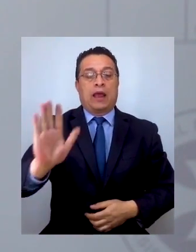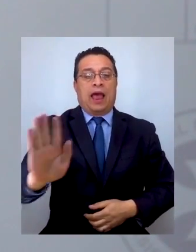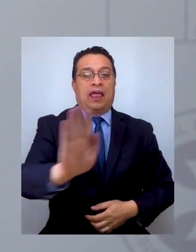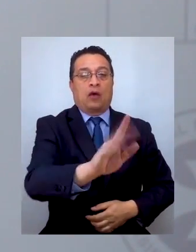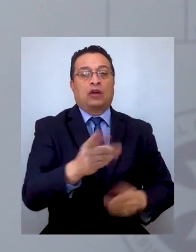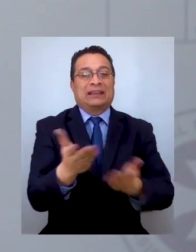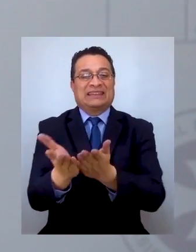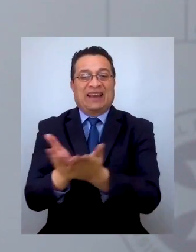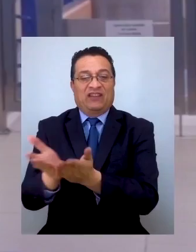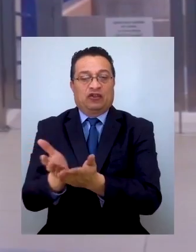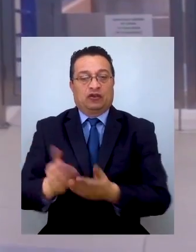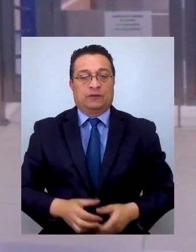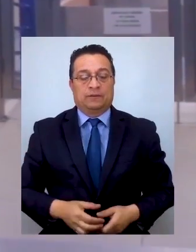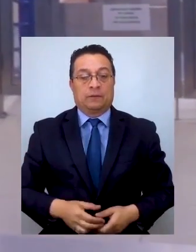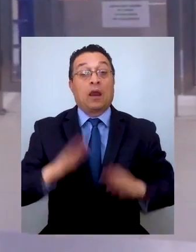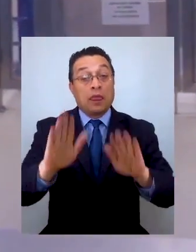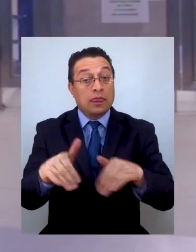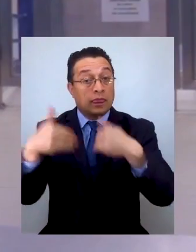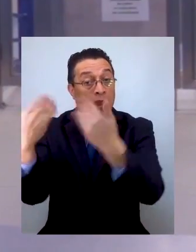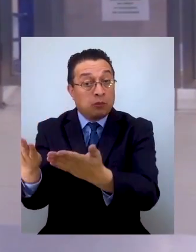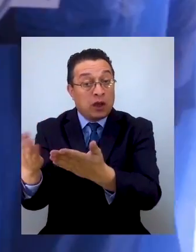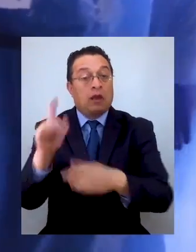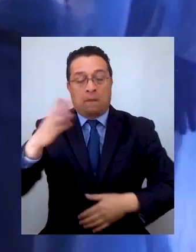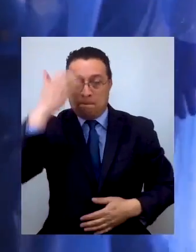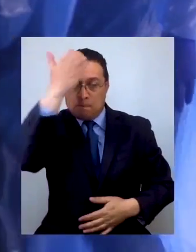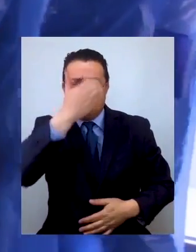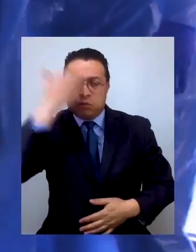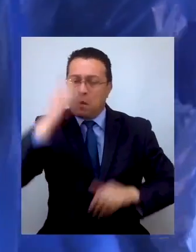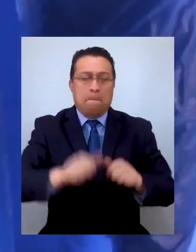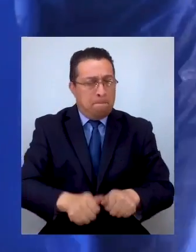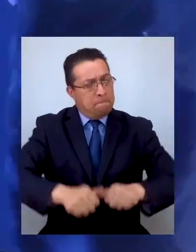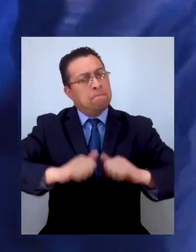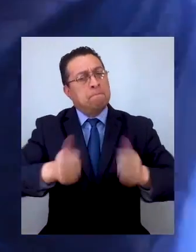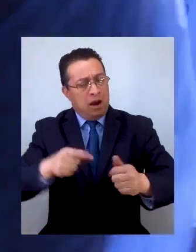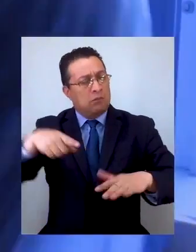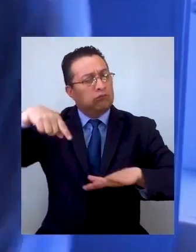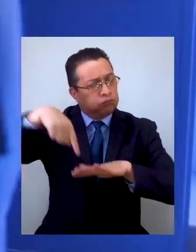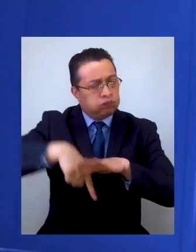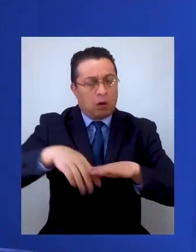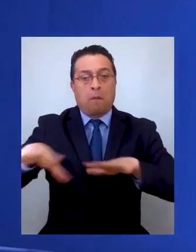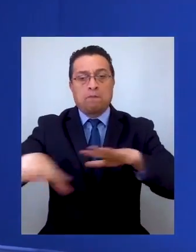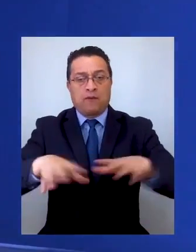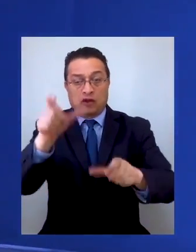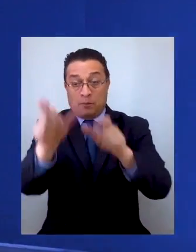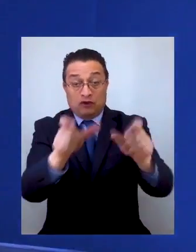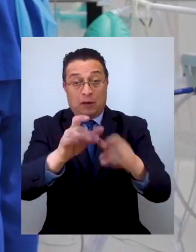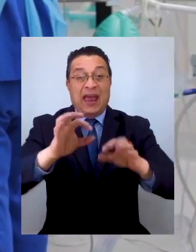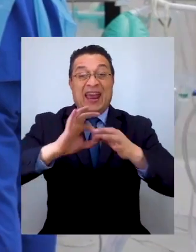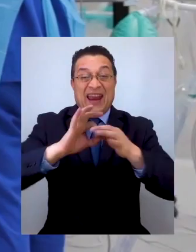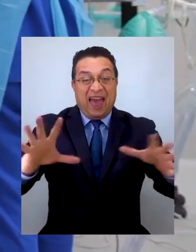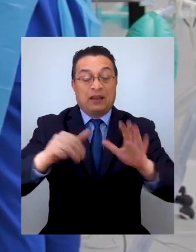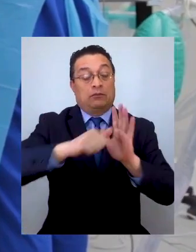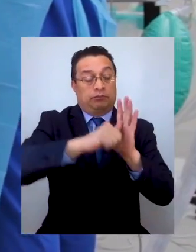tareas y sus respectivos servicios. Posteriormente, se profesionalizó aún más el traslado, realizando movimientos de pacientes